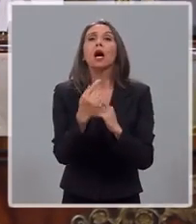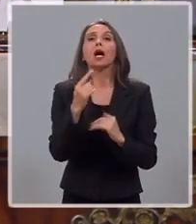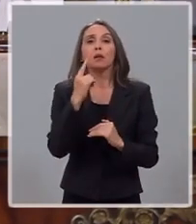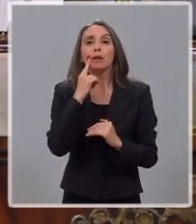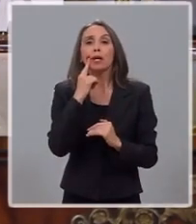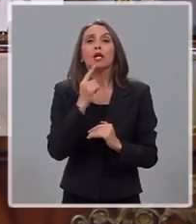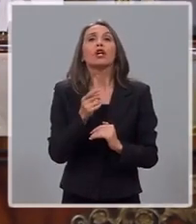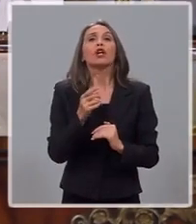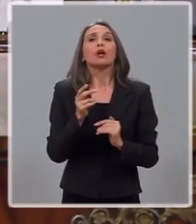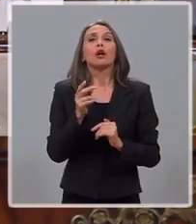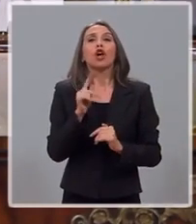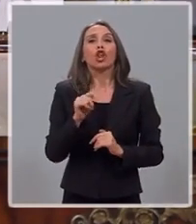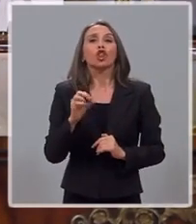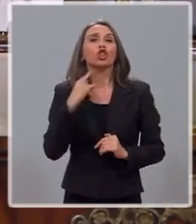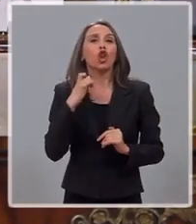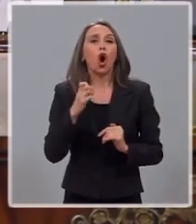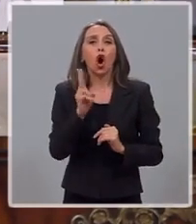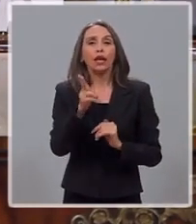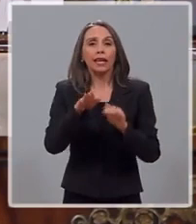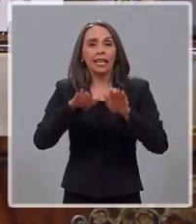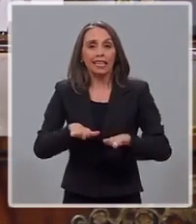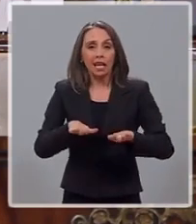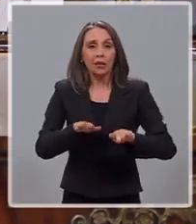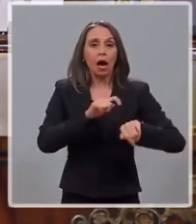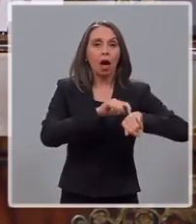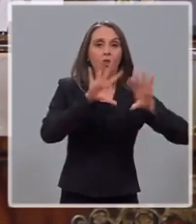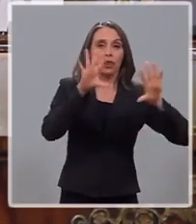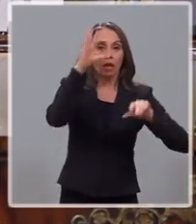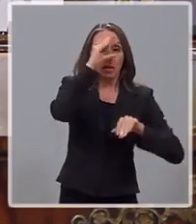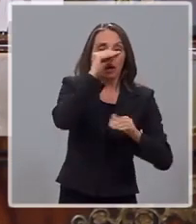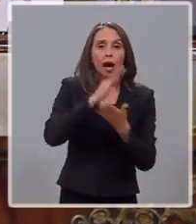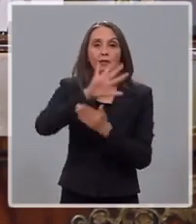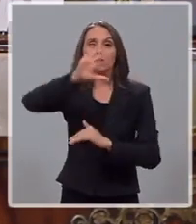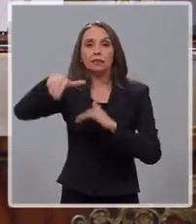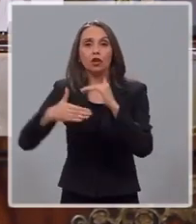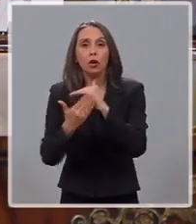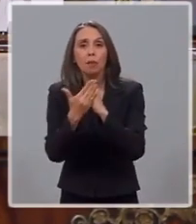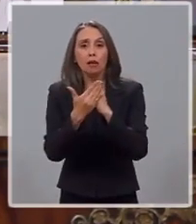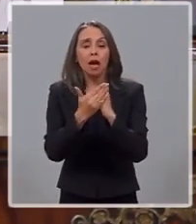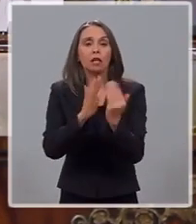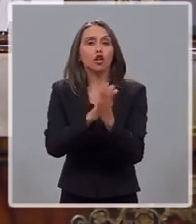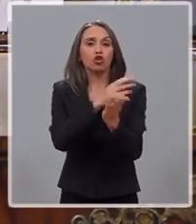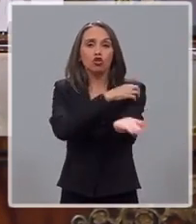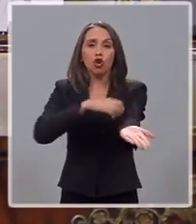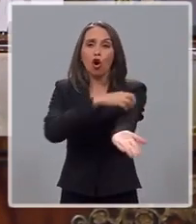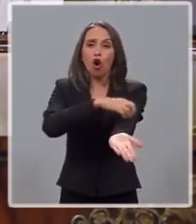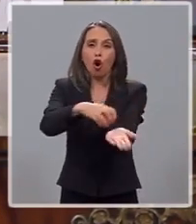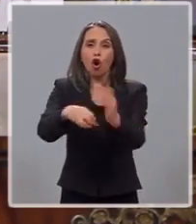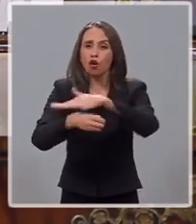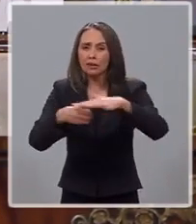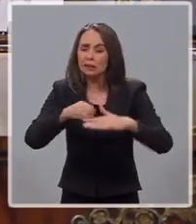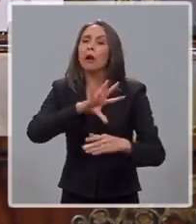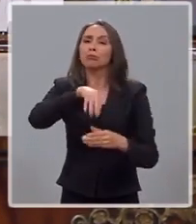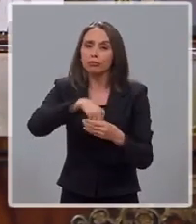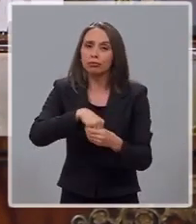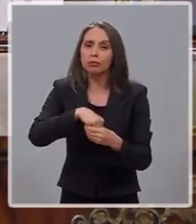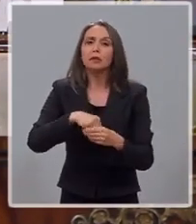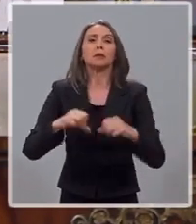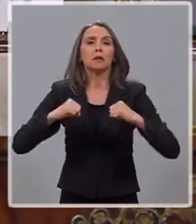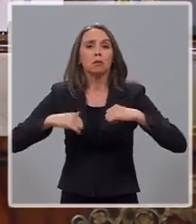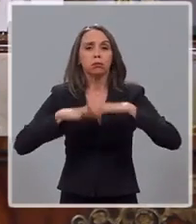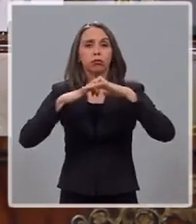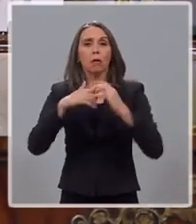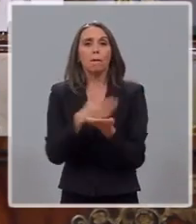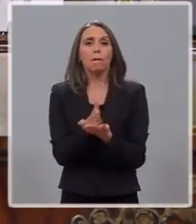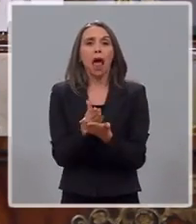toque de queda desde las 10 de la noche hasta las 5 de la mañana en todo nuestro país además pusimos en marcha un robusto